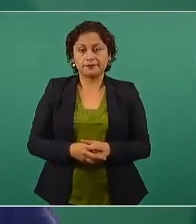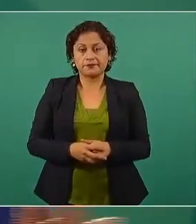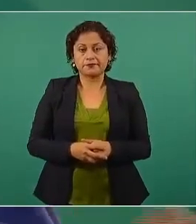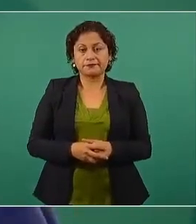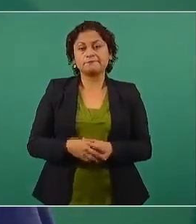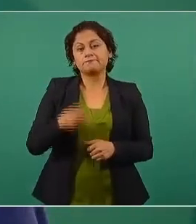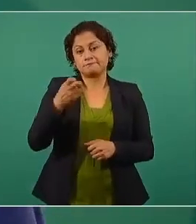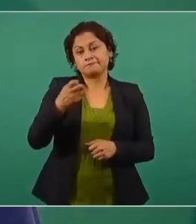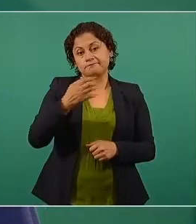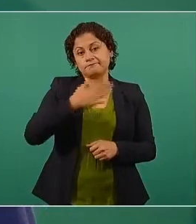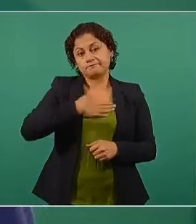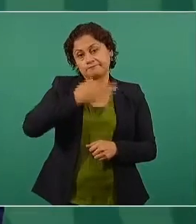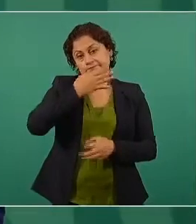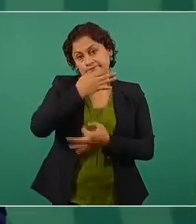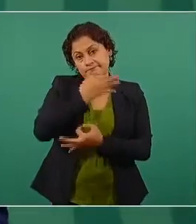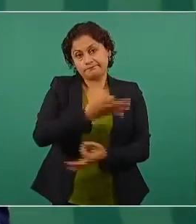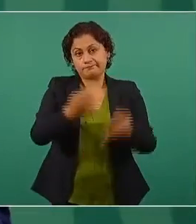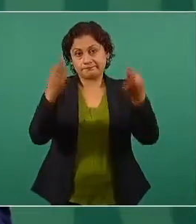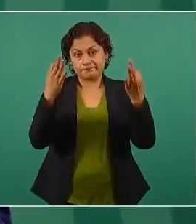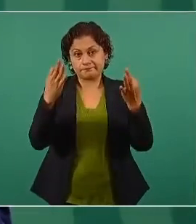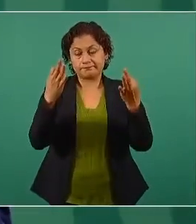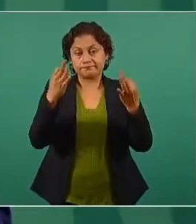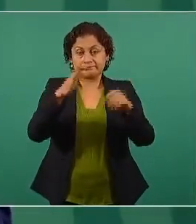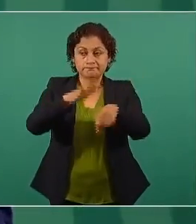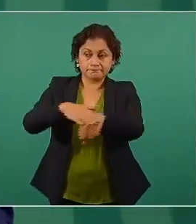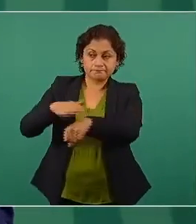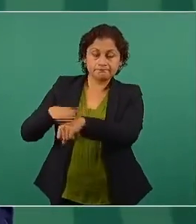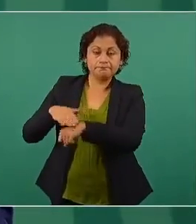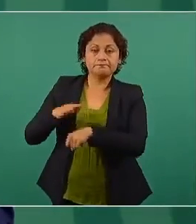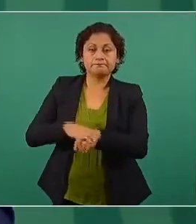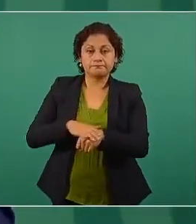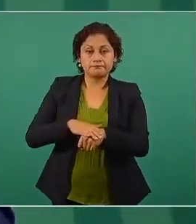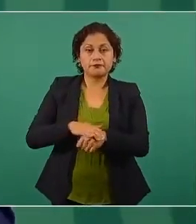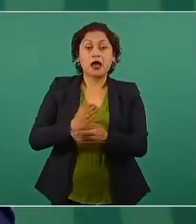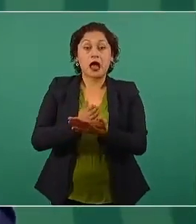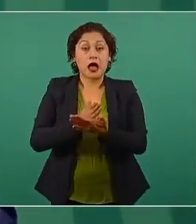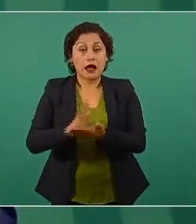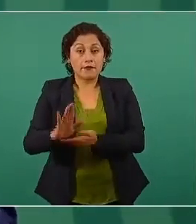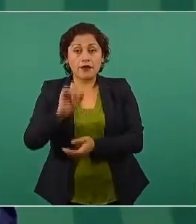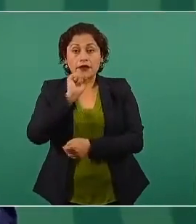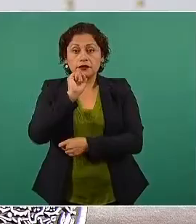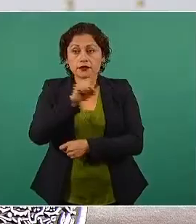Ese es el llamado. Y también que no haya miedo,